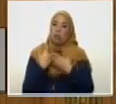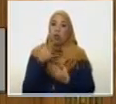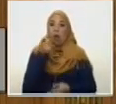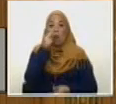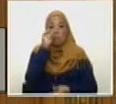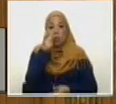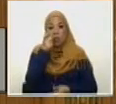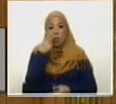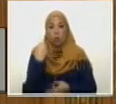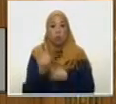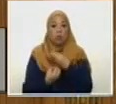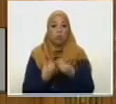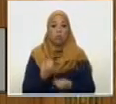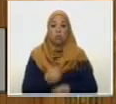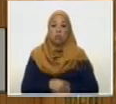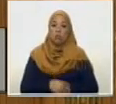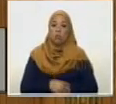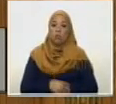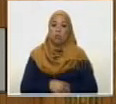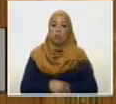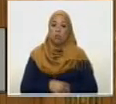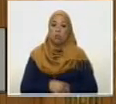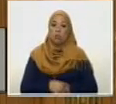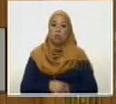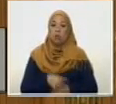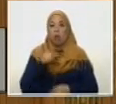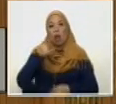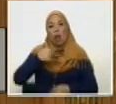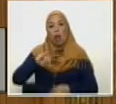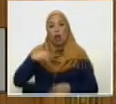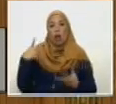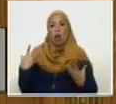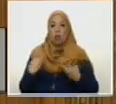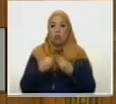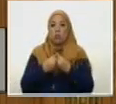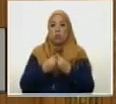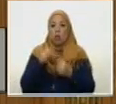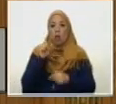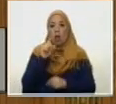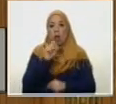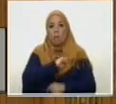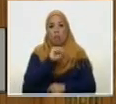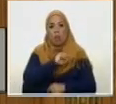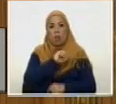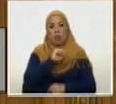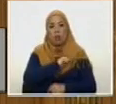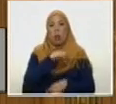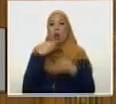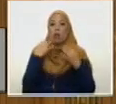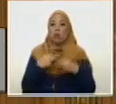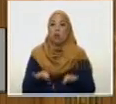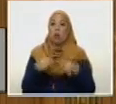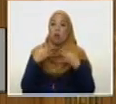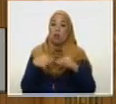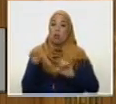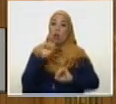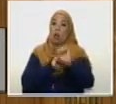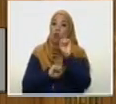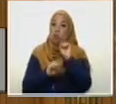advirtiendo, no para que alguien acumule temores de ninguna naturaleza, al contrario,